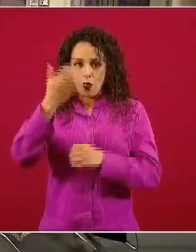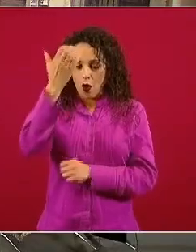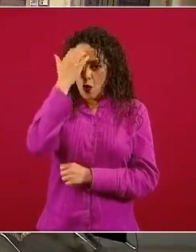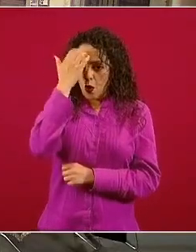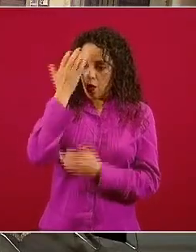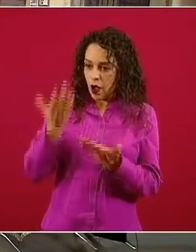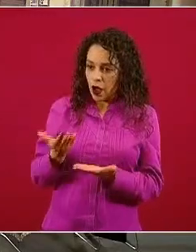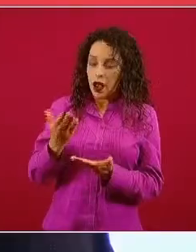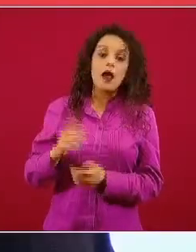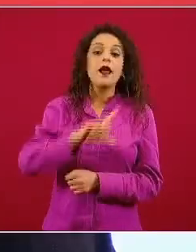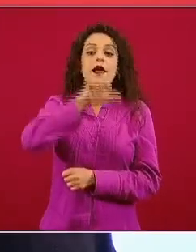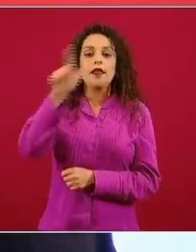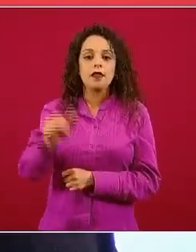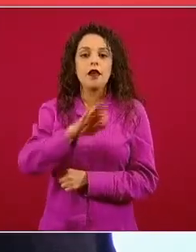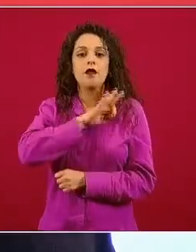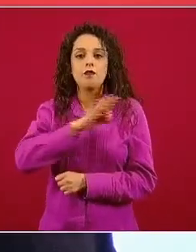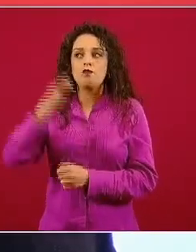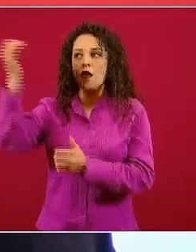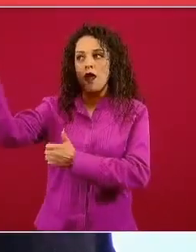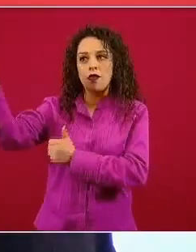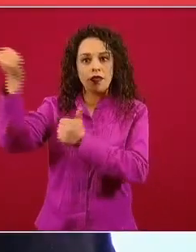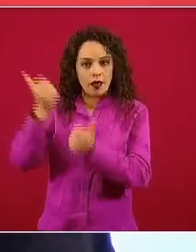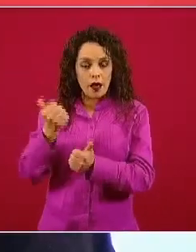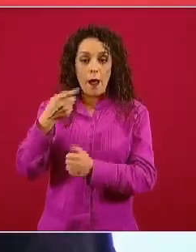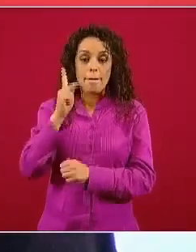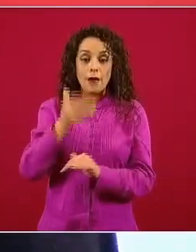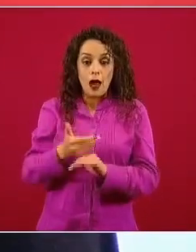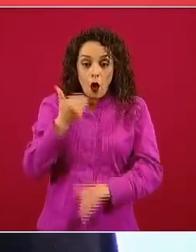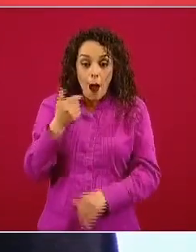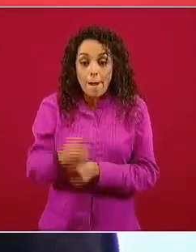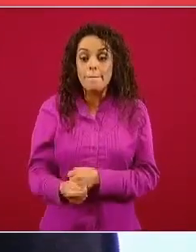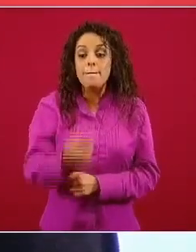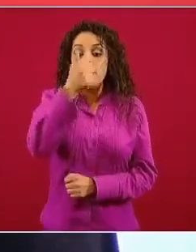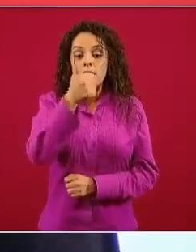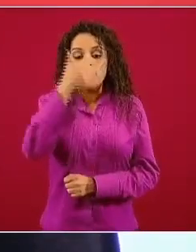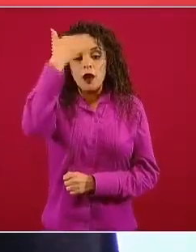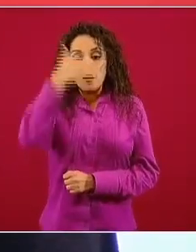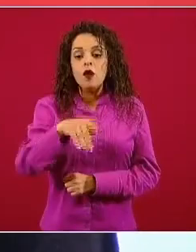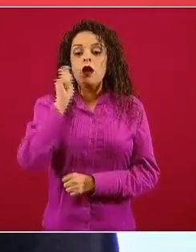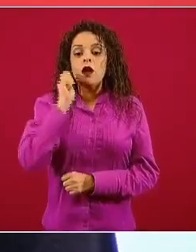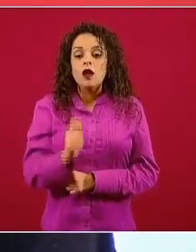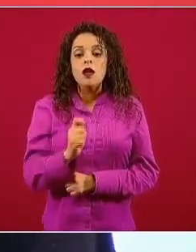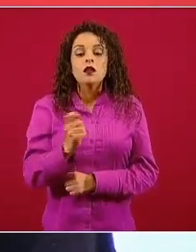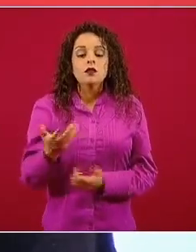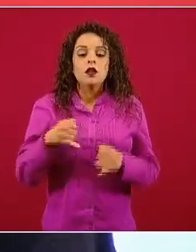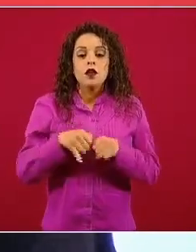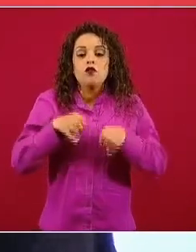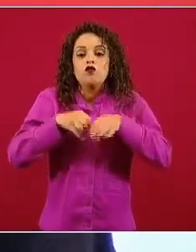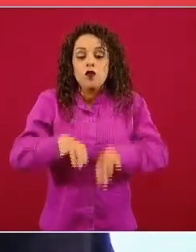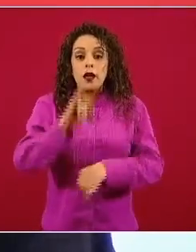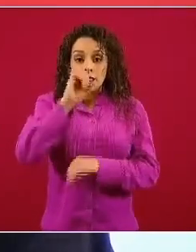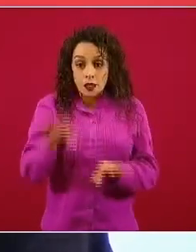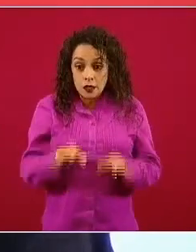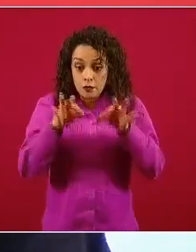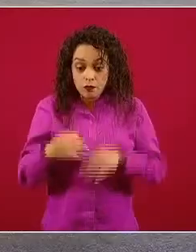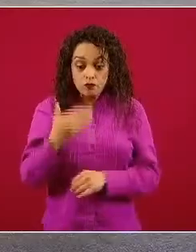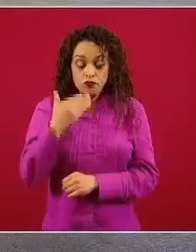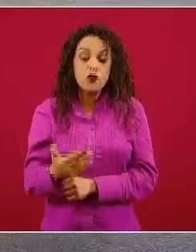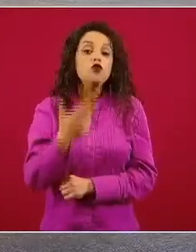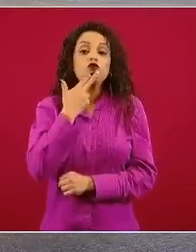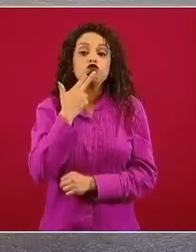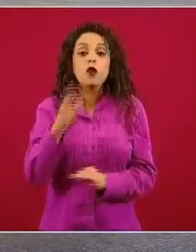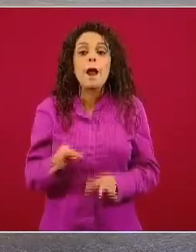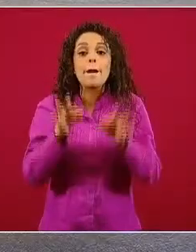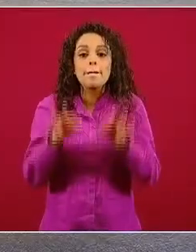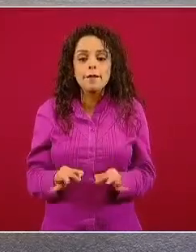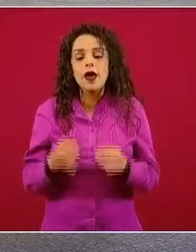todos como sociedad tener toda la información de cuál será la utilidad, la eficacia, la efectividad, y en su momento, en base a